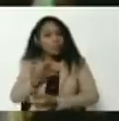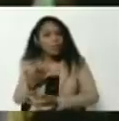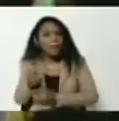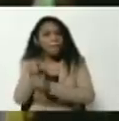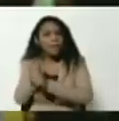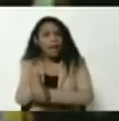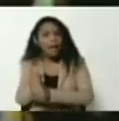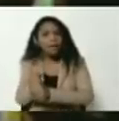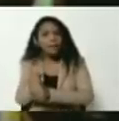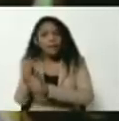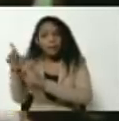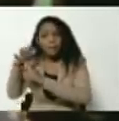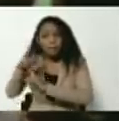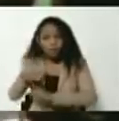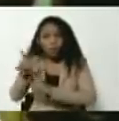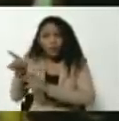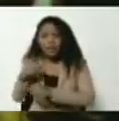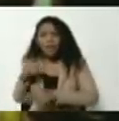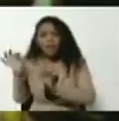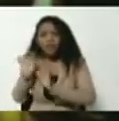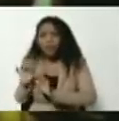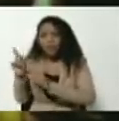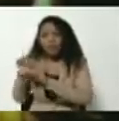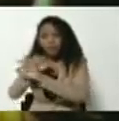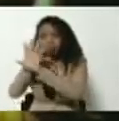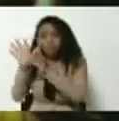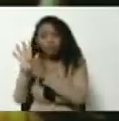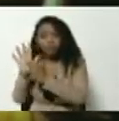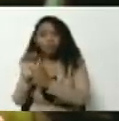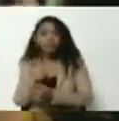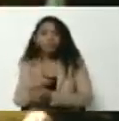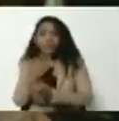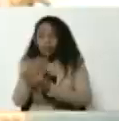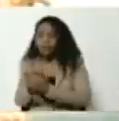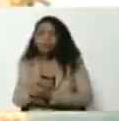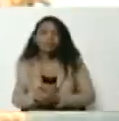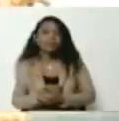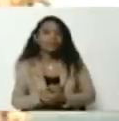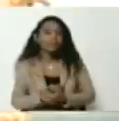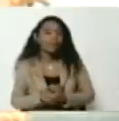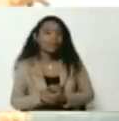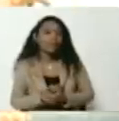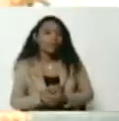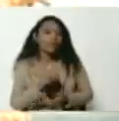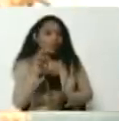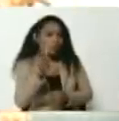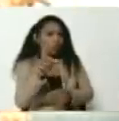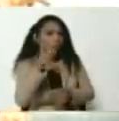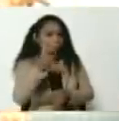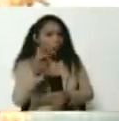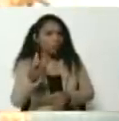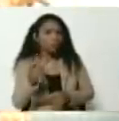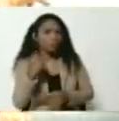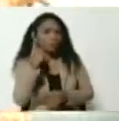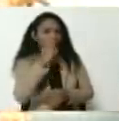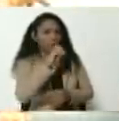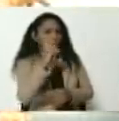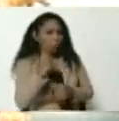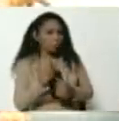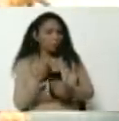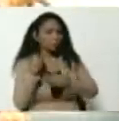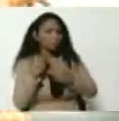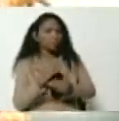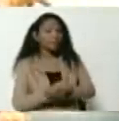una mayor presión en ese sentido luego de todas estas revelaciones? Gracias. Son dos preguntas las que usted hace. En